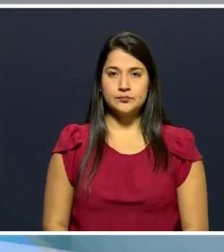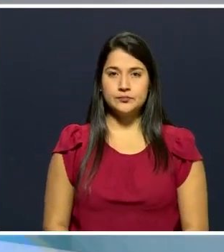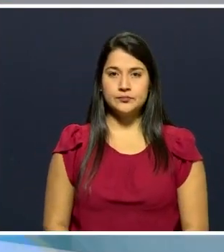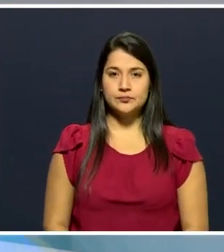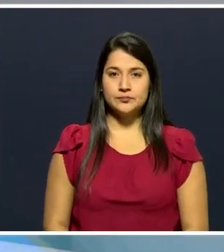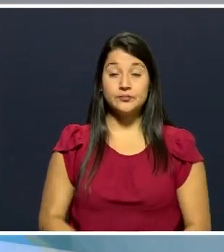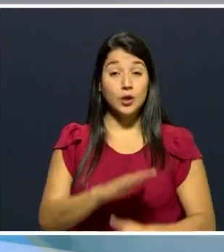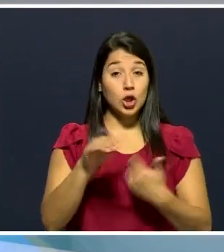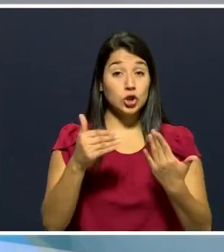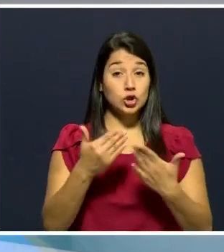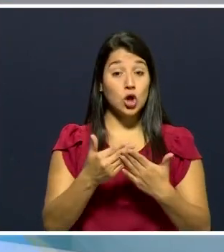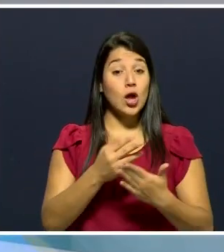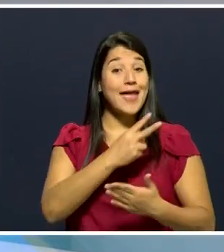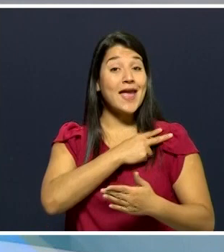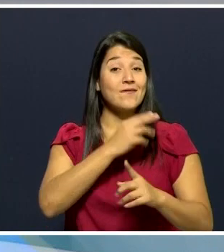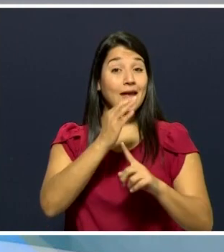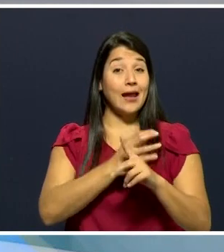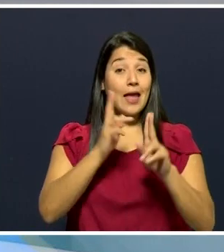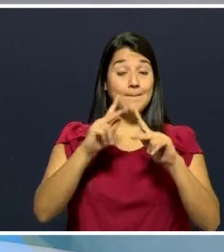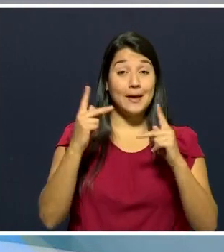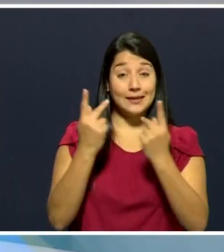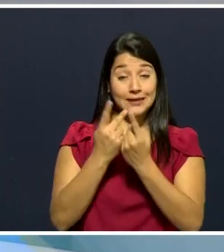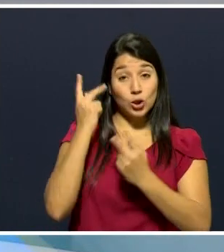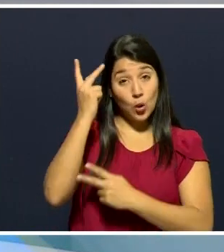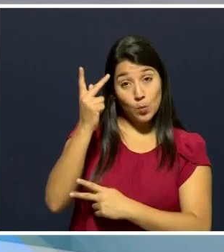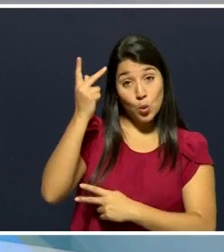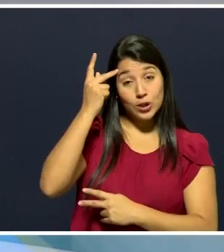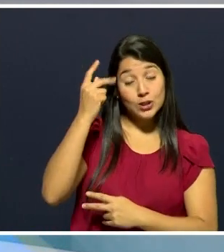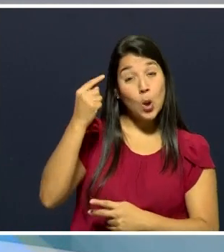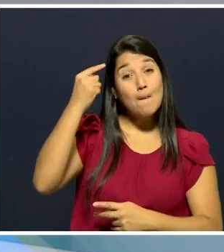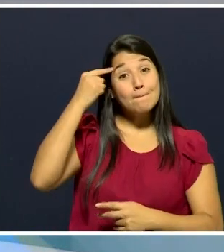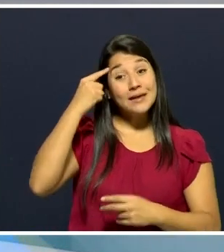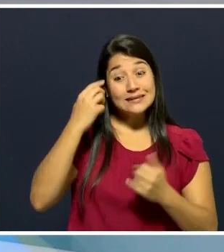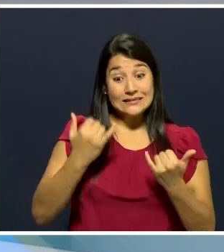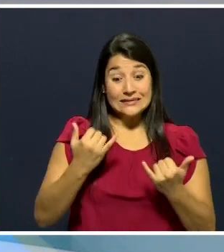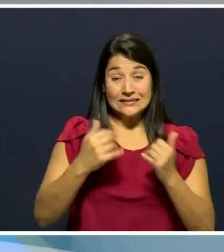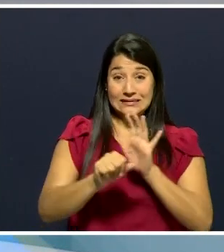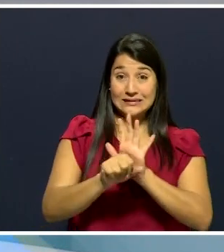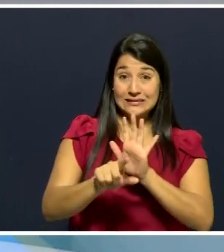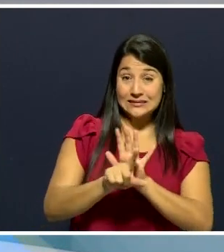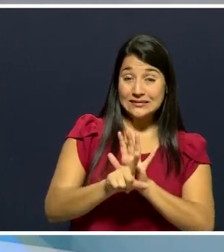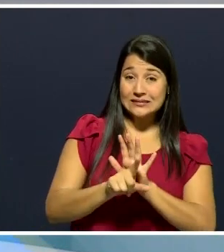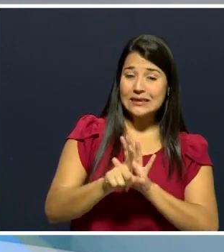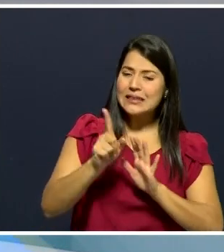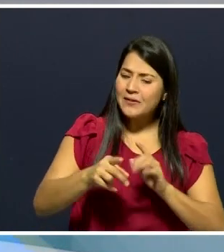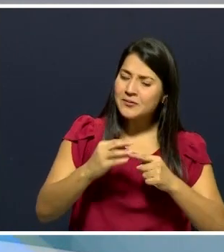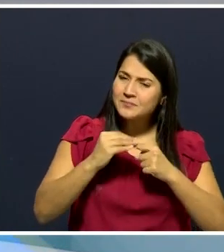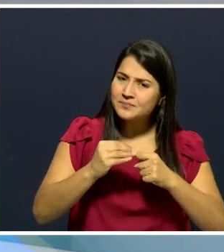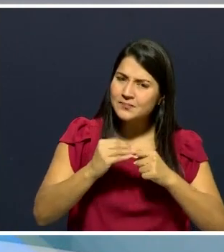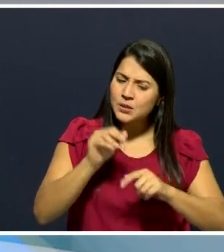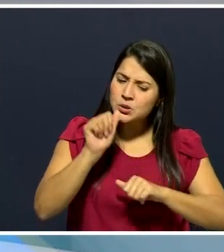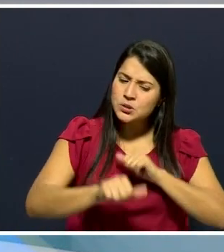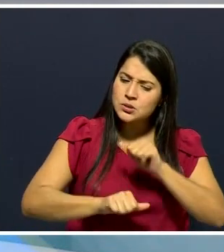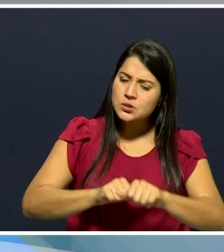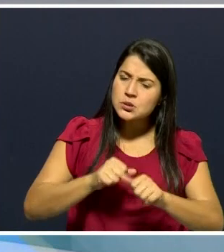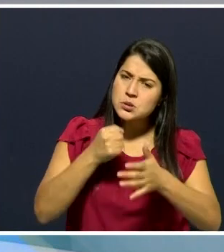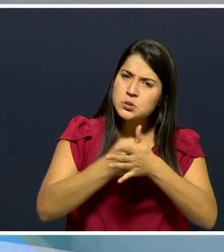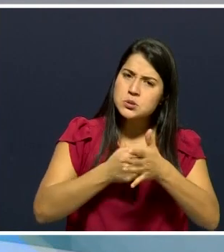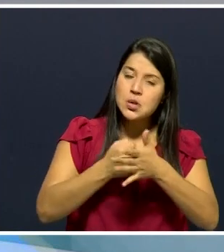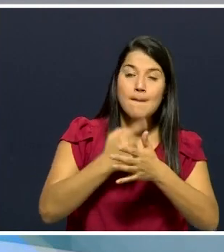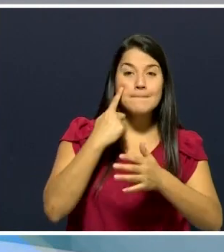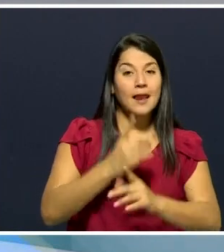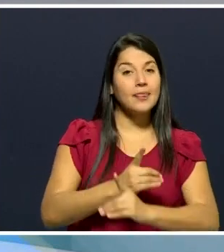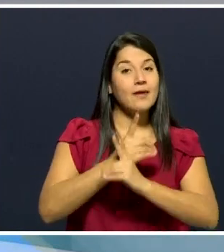Todos los jefes de fracción coinciden en que este periodo legislativo debe primar la lucha a favor de Costa Rica.